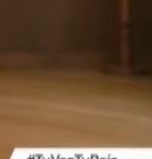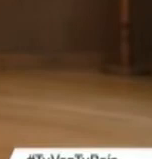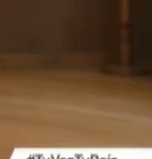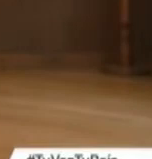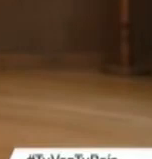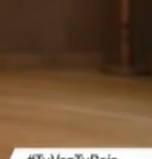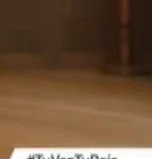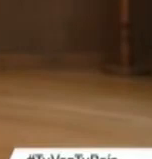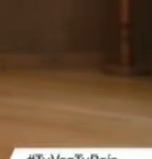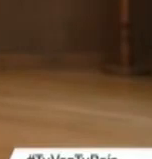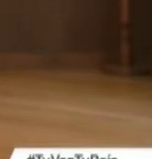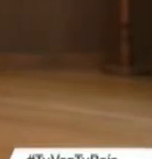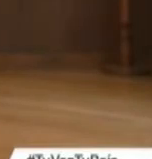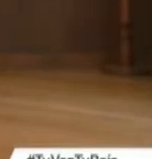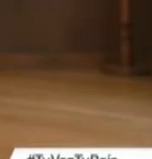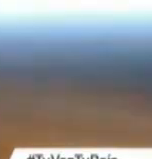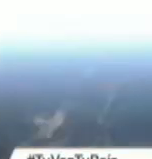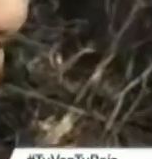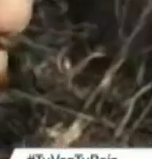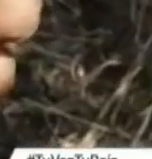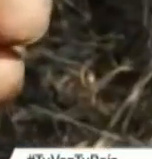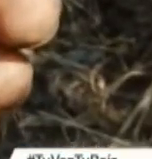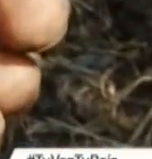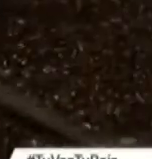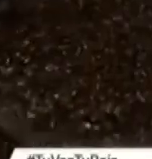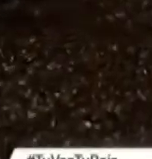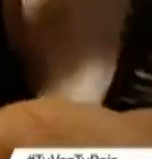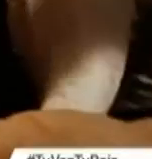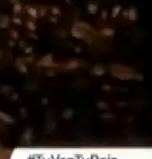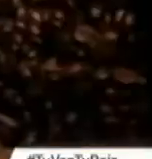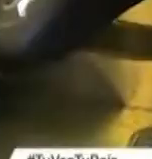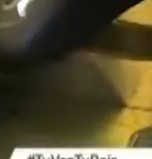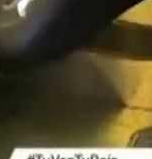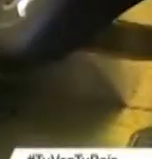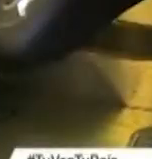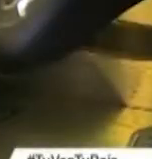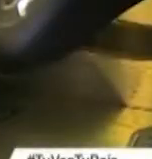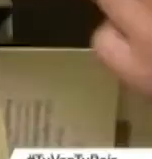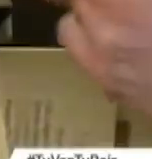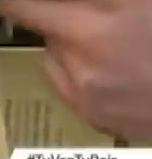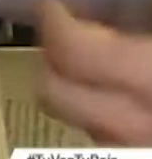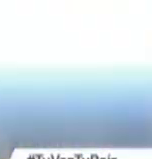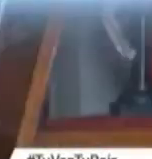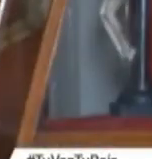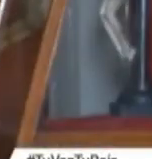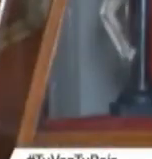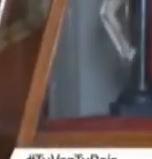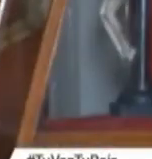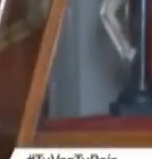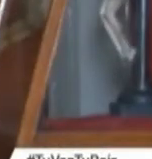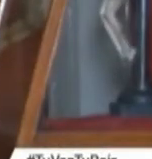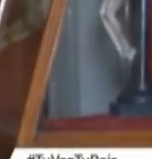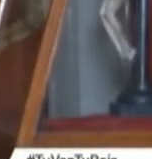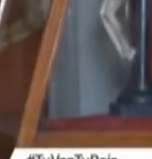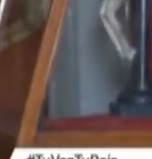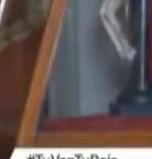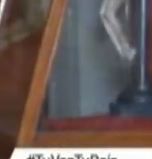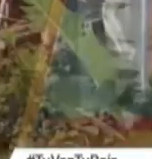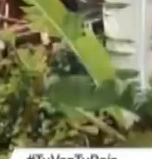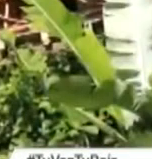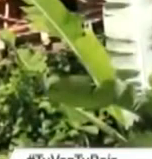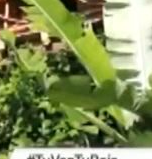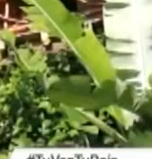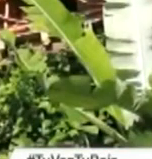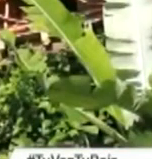Este domingo en Gobierno para Todos, conozca cómo se elabora el café orgánico de Galápagos. Además, le contaremos de